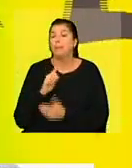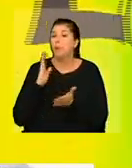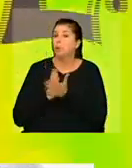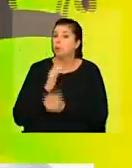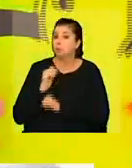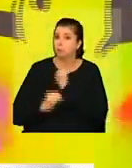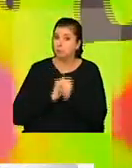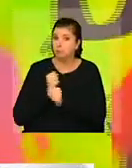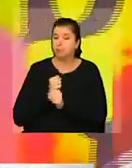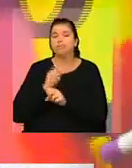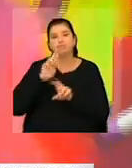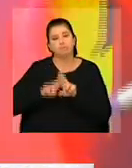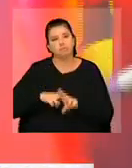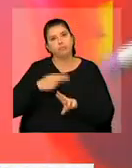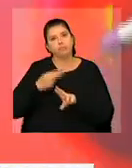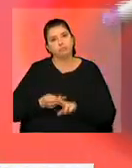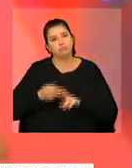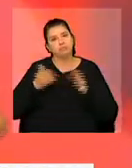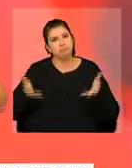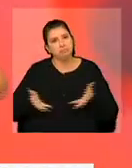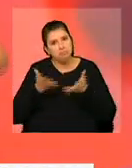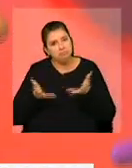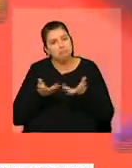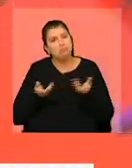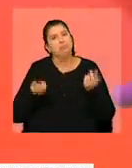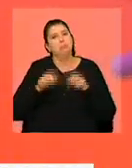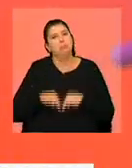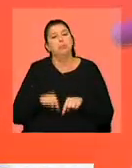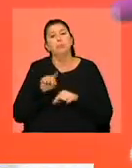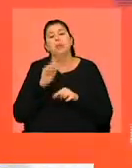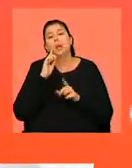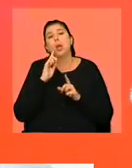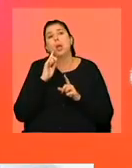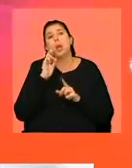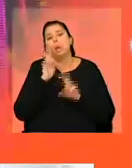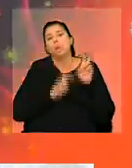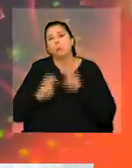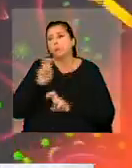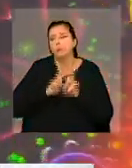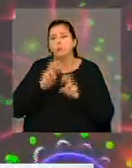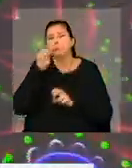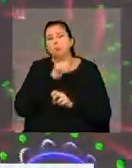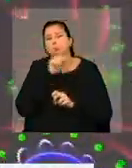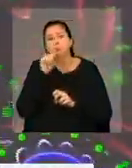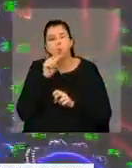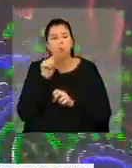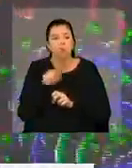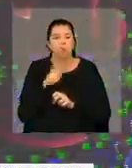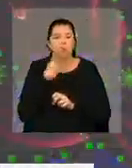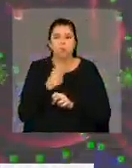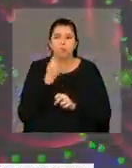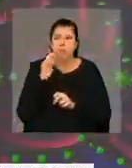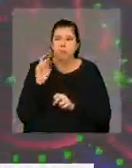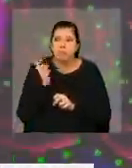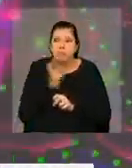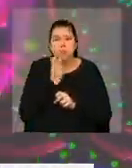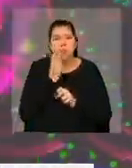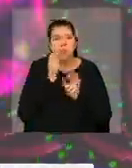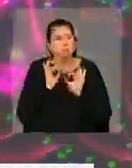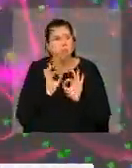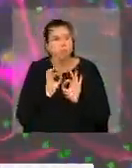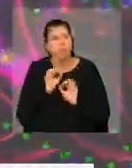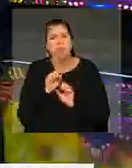estudios se vienen retomando y no solo eso, sino que se están encontrando conclusiones y hallazgos sumamente fuertes. Incluso hay algunos a nivel internacional que ya